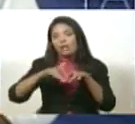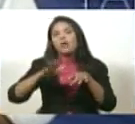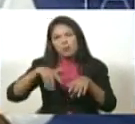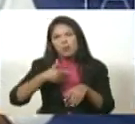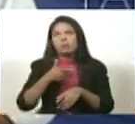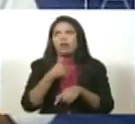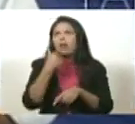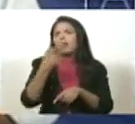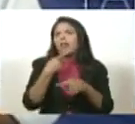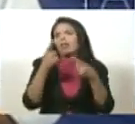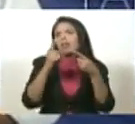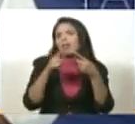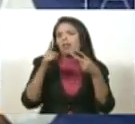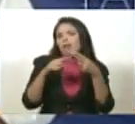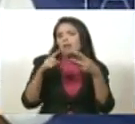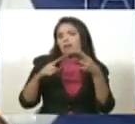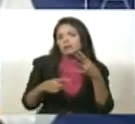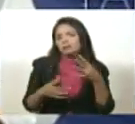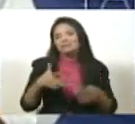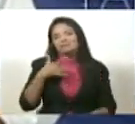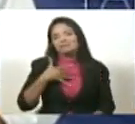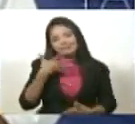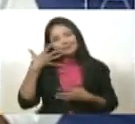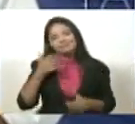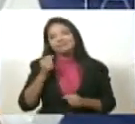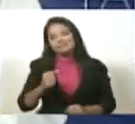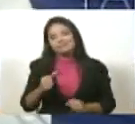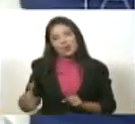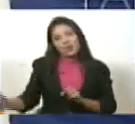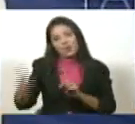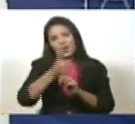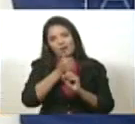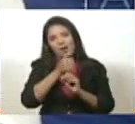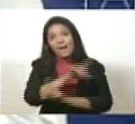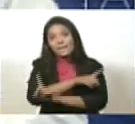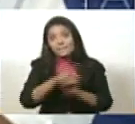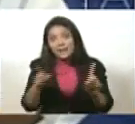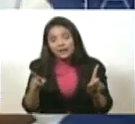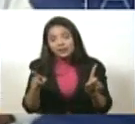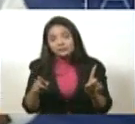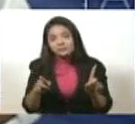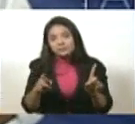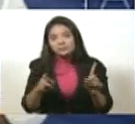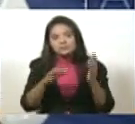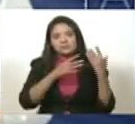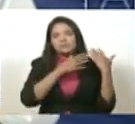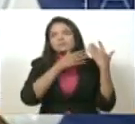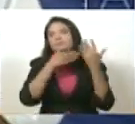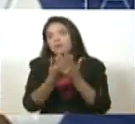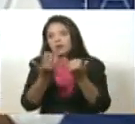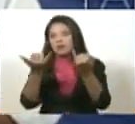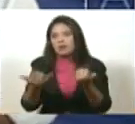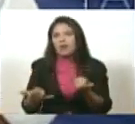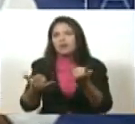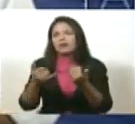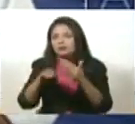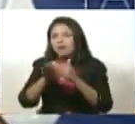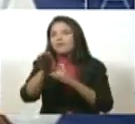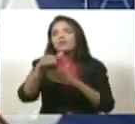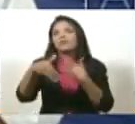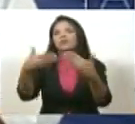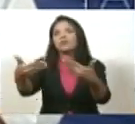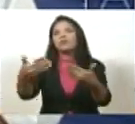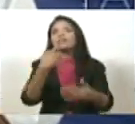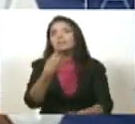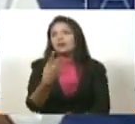tarde diciendo números, nos sentimos orgullosos de lo que hemos logrado. Pero cuando esa mirada la ponemos en el presente, en el futuro, tenemos que decir